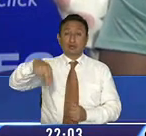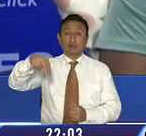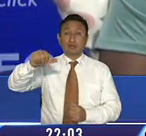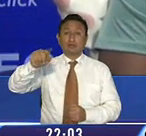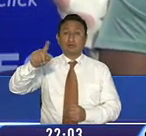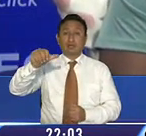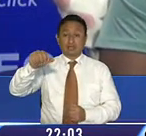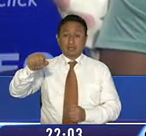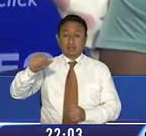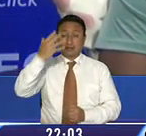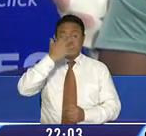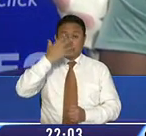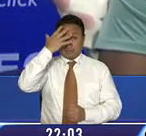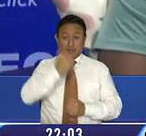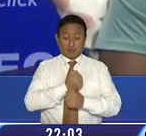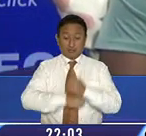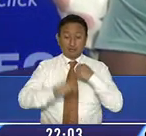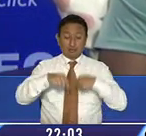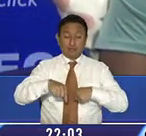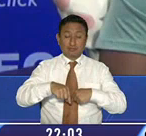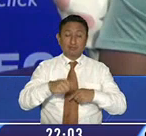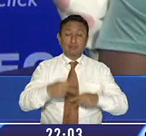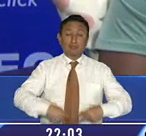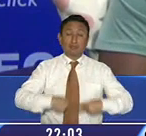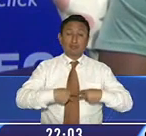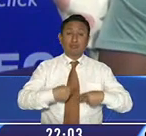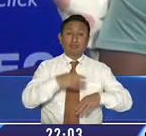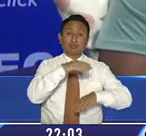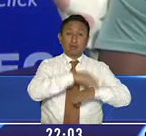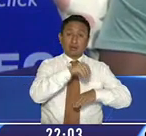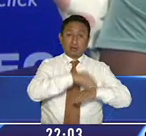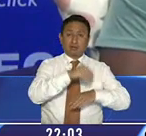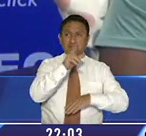esmeraldeño, radicado aquí en Quevedo por más de 33 años.